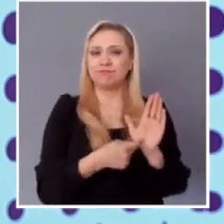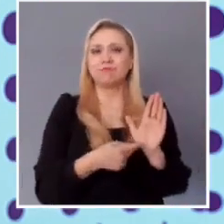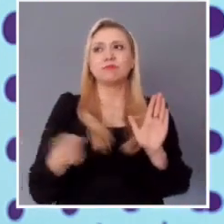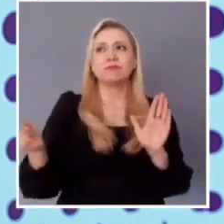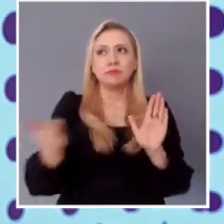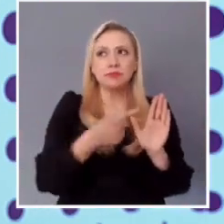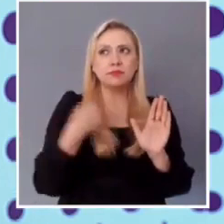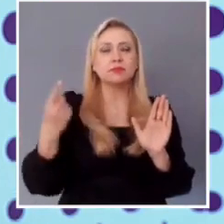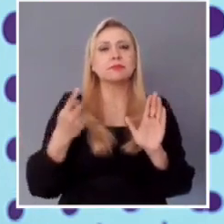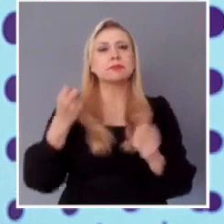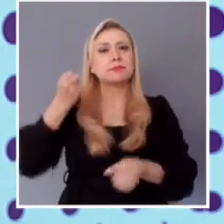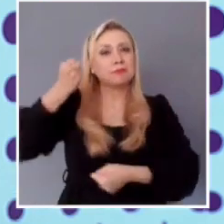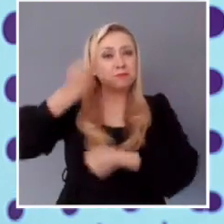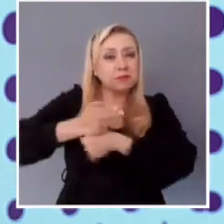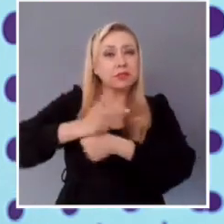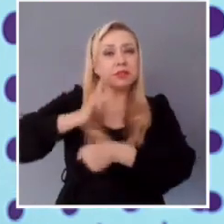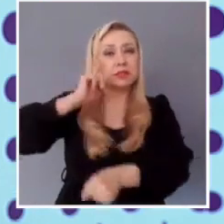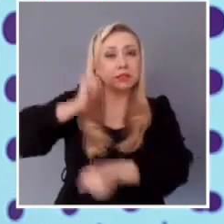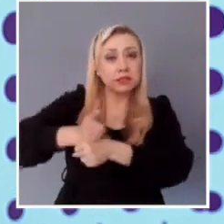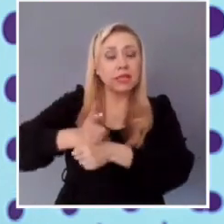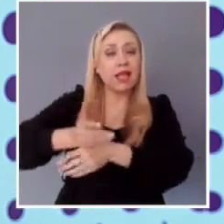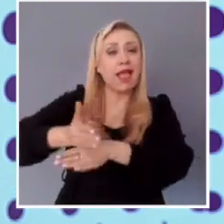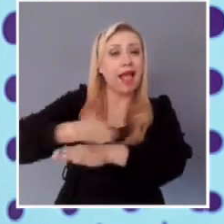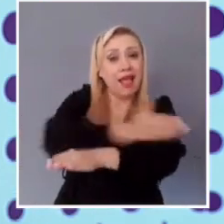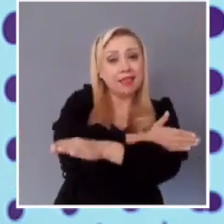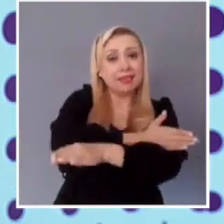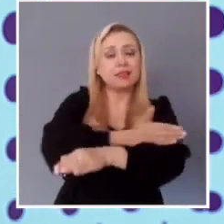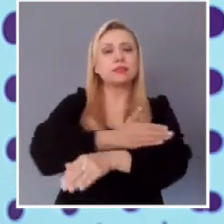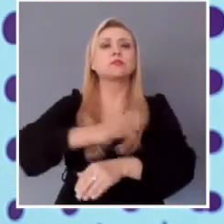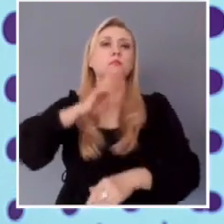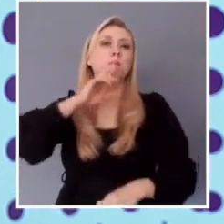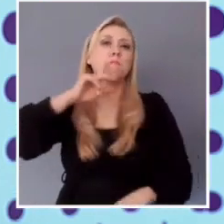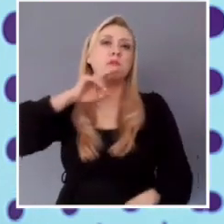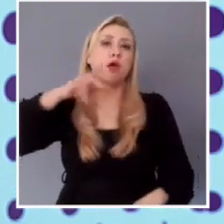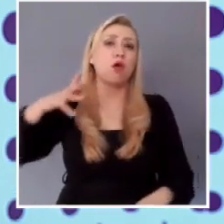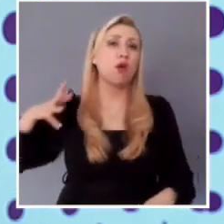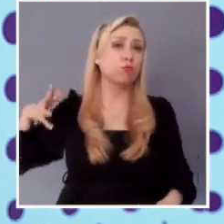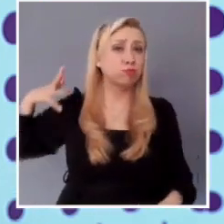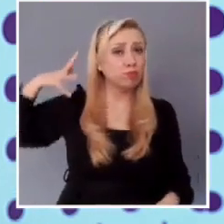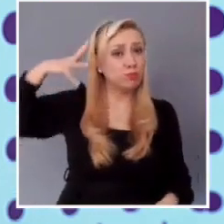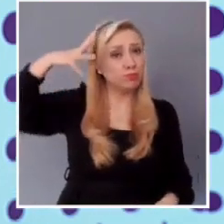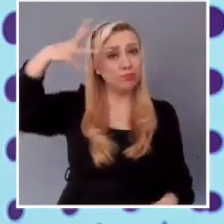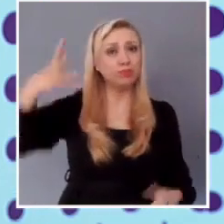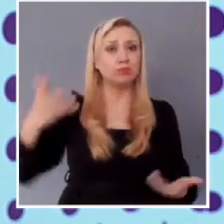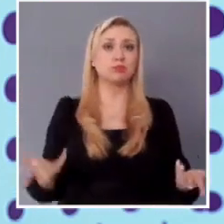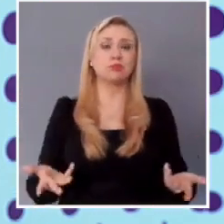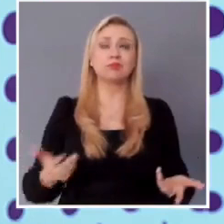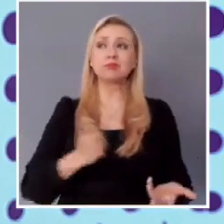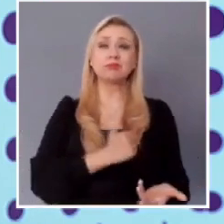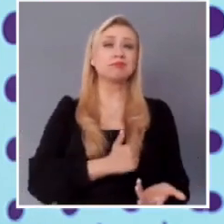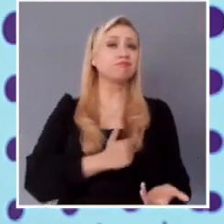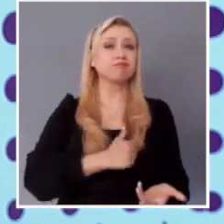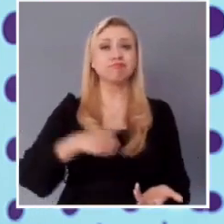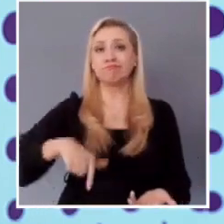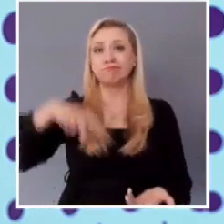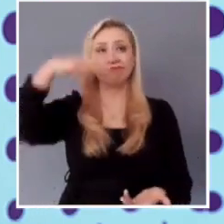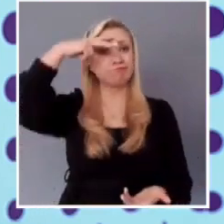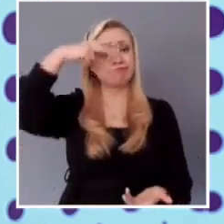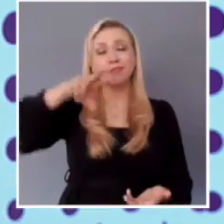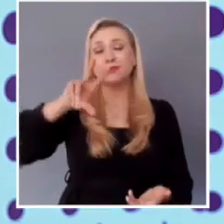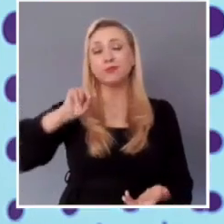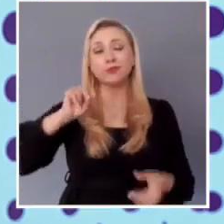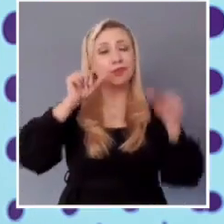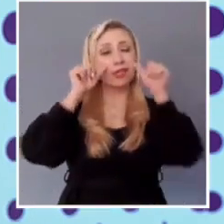desde detecciones tempranas nos ayudaría a tener un mejor pronóstico, algo que desgraciadamente en el país no sucede de